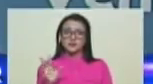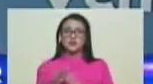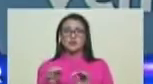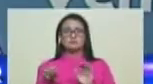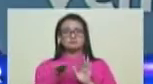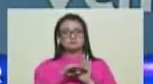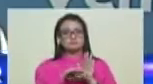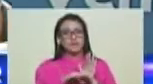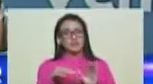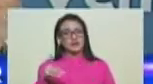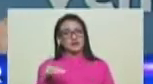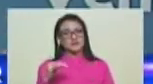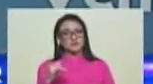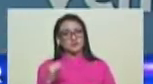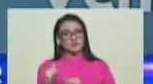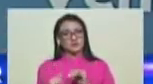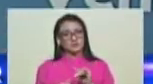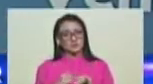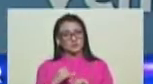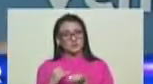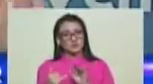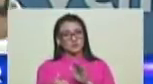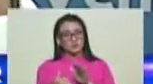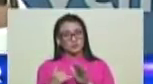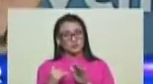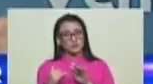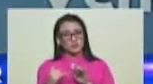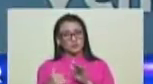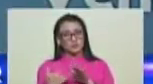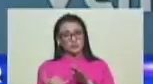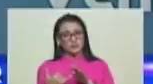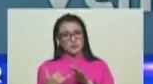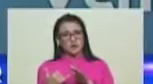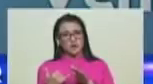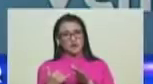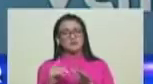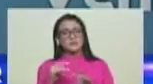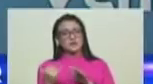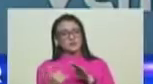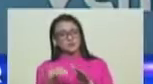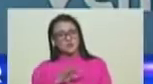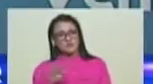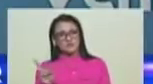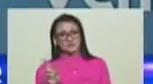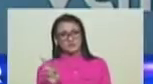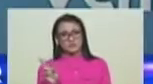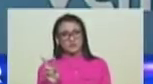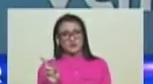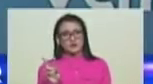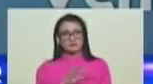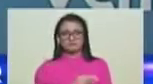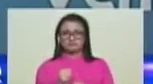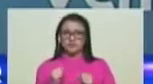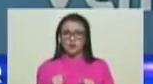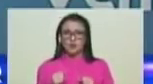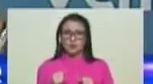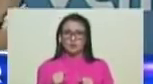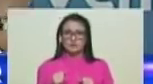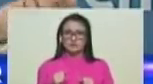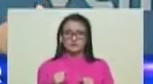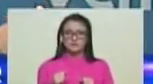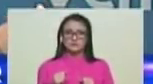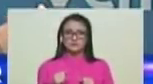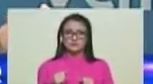derecho constitucional y en el marco también de las instituciones venezolanas que han sido fortalecidas, han salido